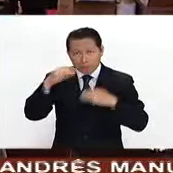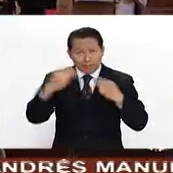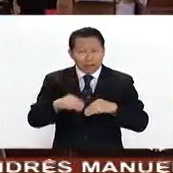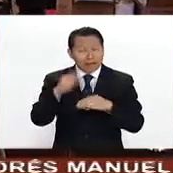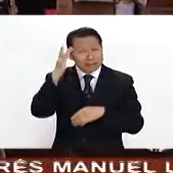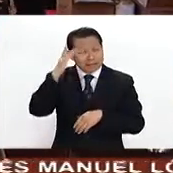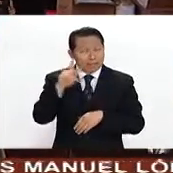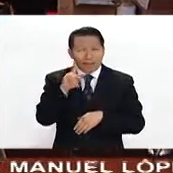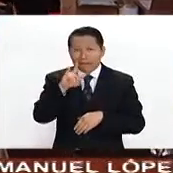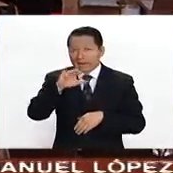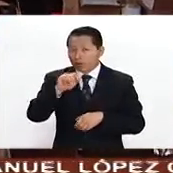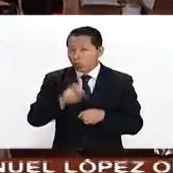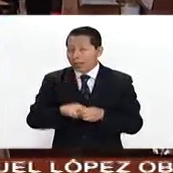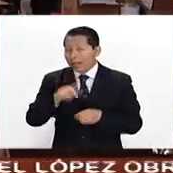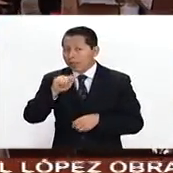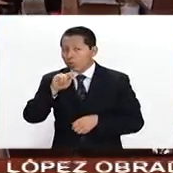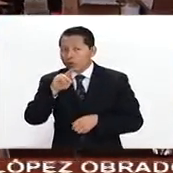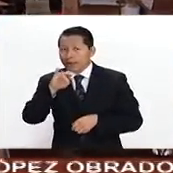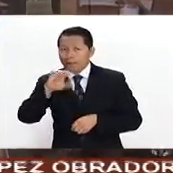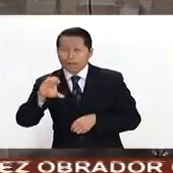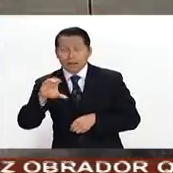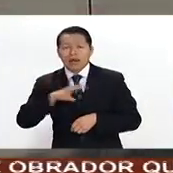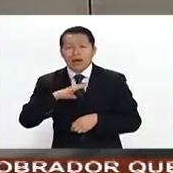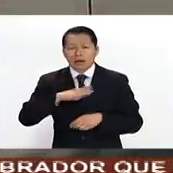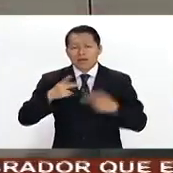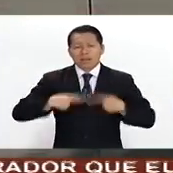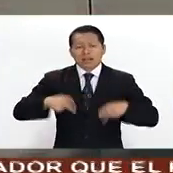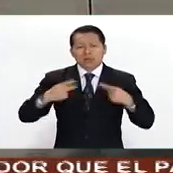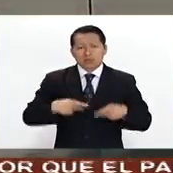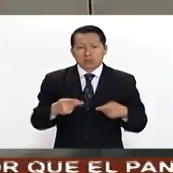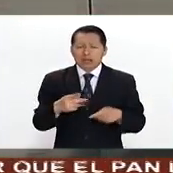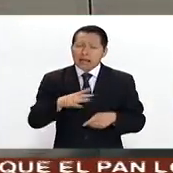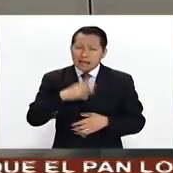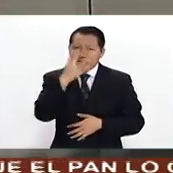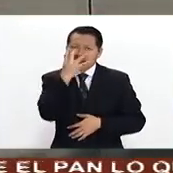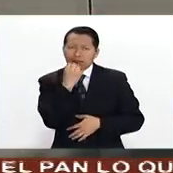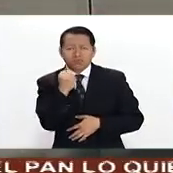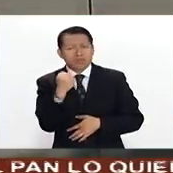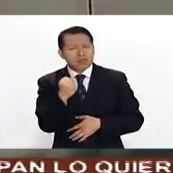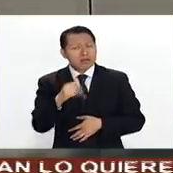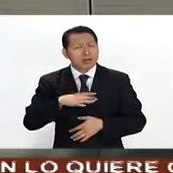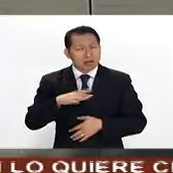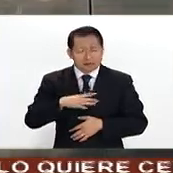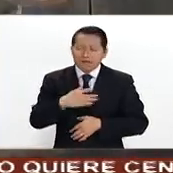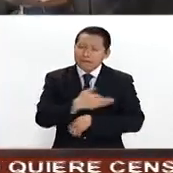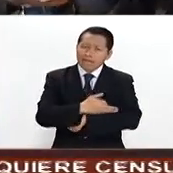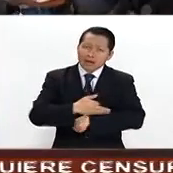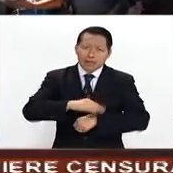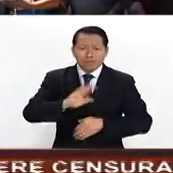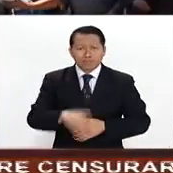en Tultepec, hoy, cientos de personas enfrentan la dolorosa pérdida de un ser querido.